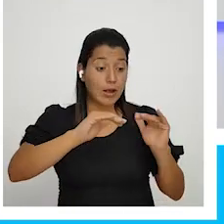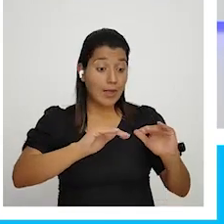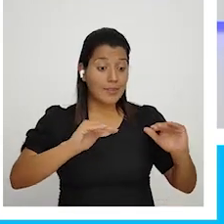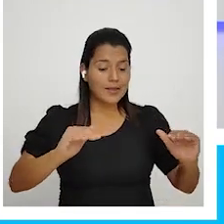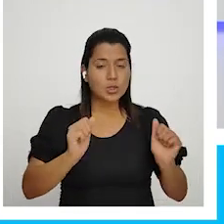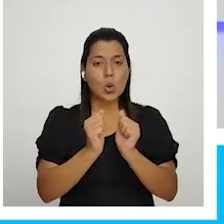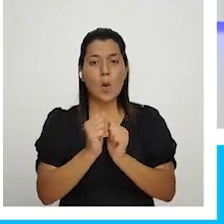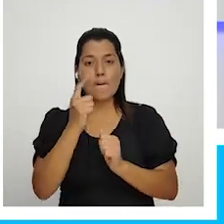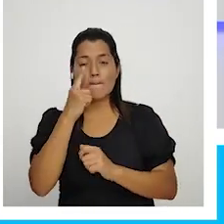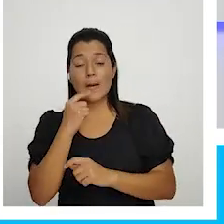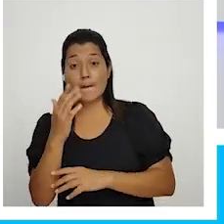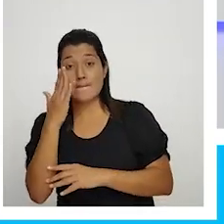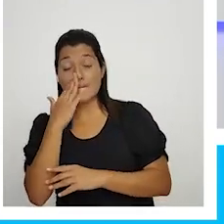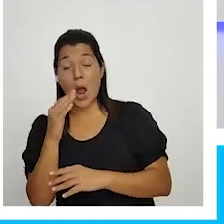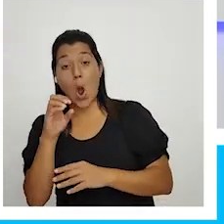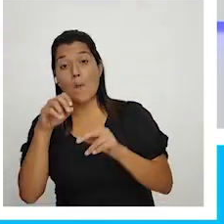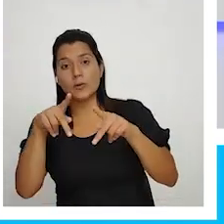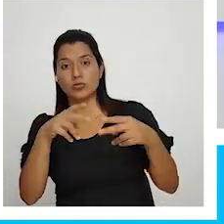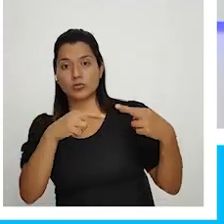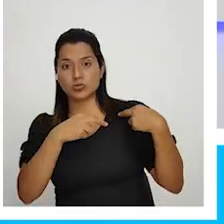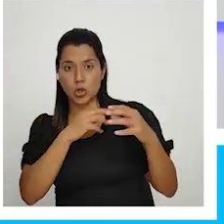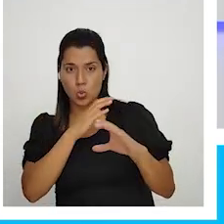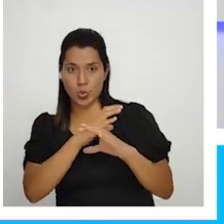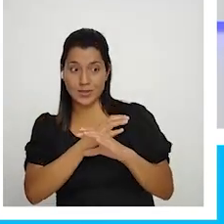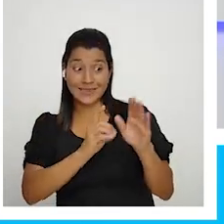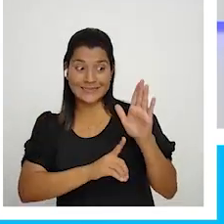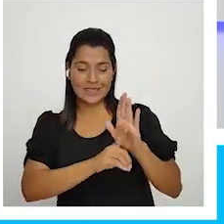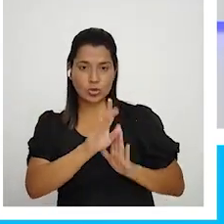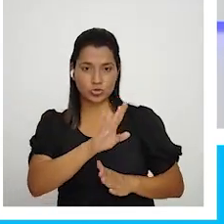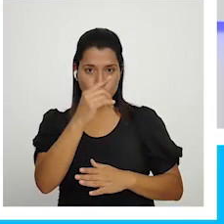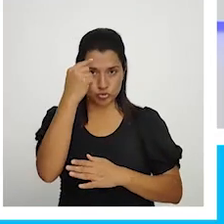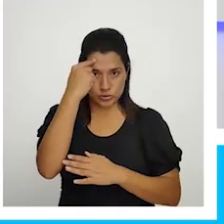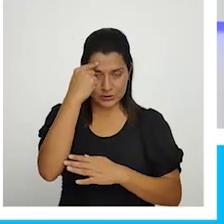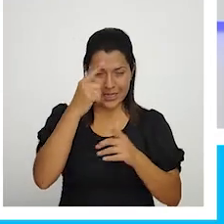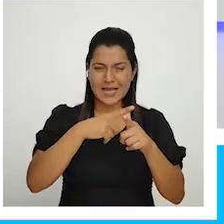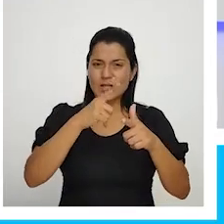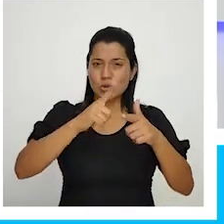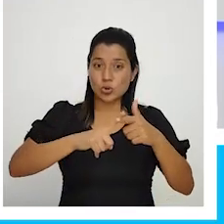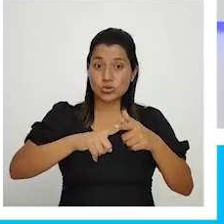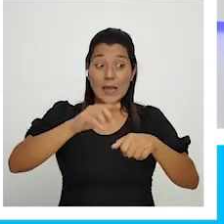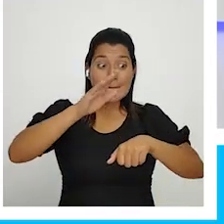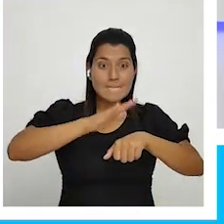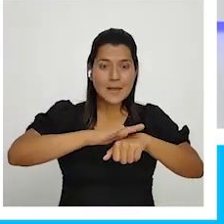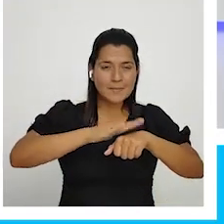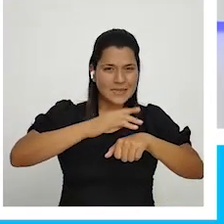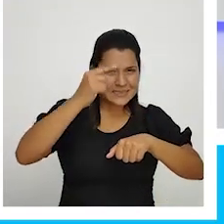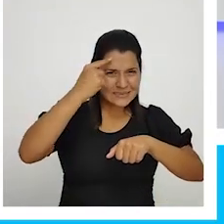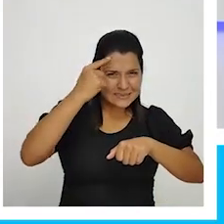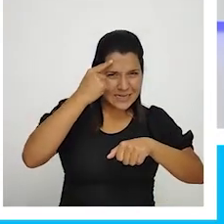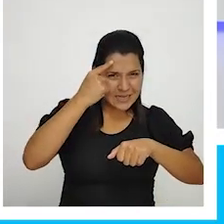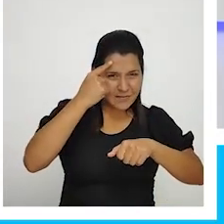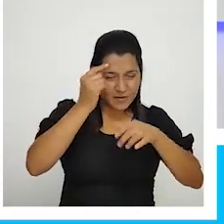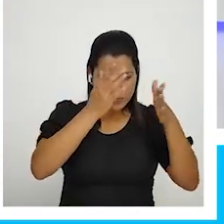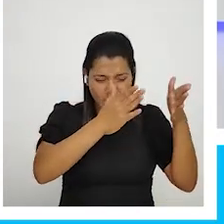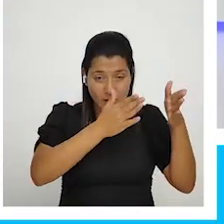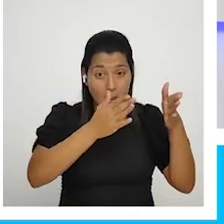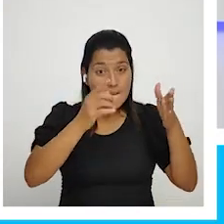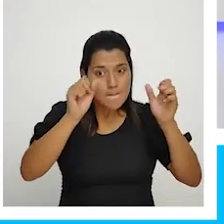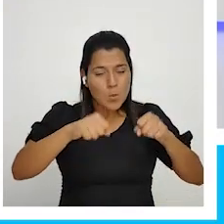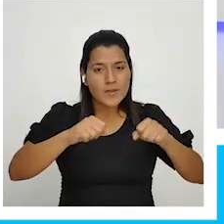que forma su cerebro. Y es lo que le prepara ese cerebro para enfrentarse a las diferentes situaciones que va a vivir a lo largo de la vida.